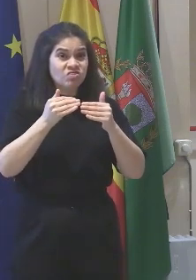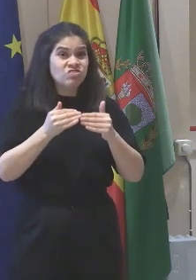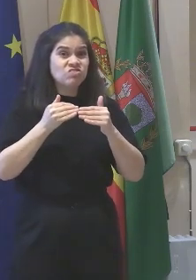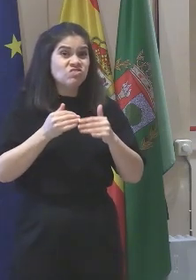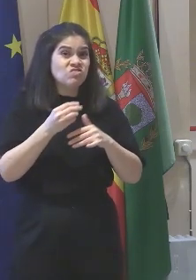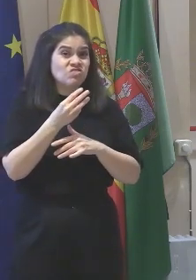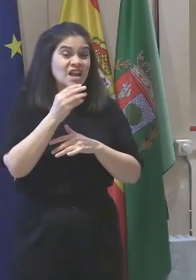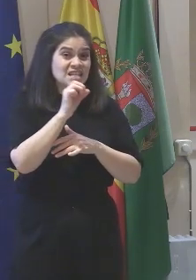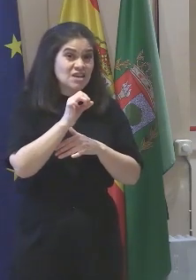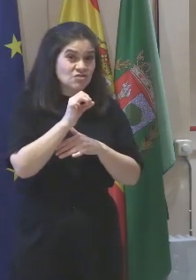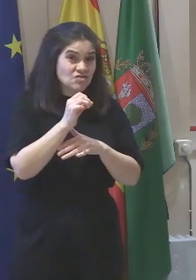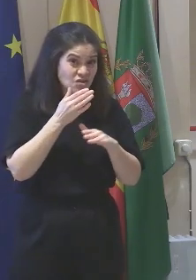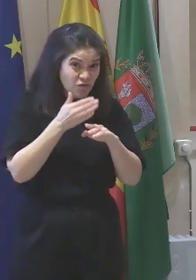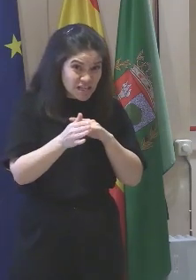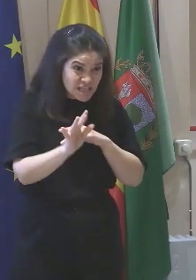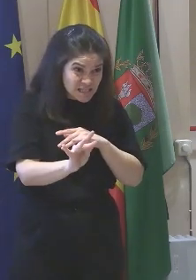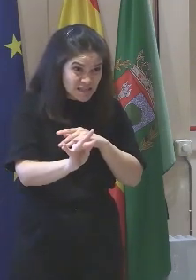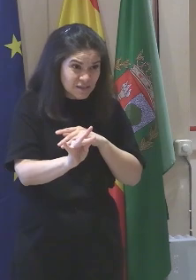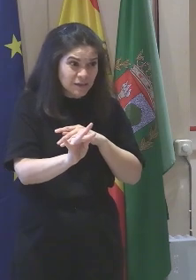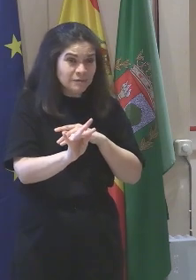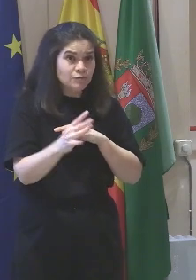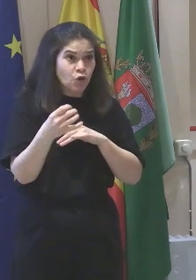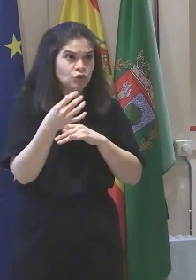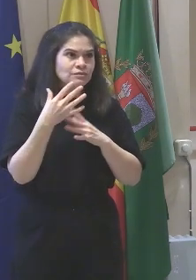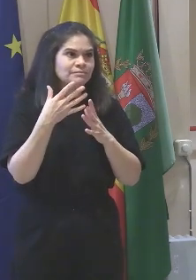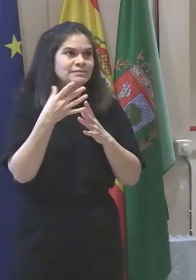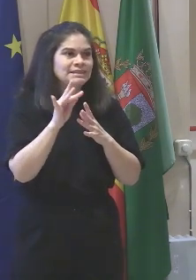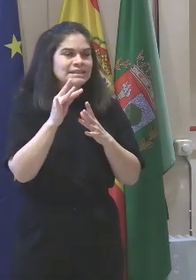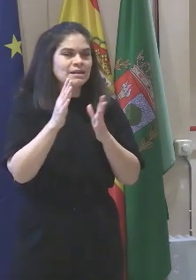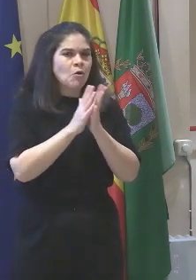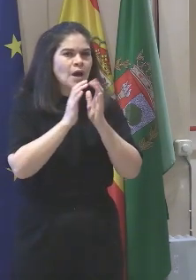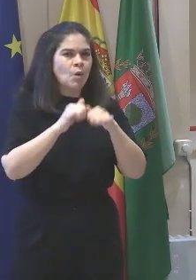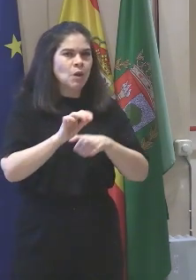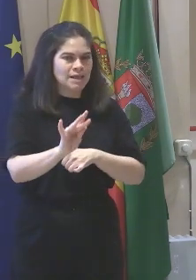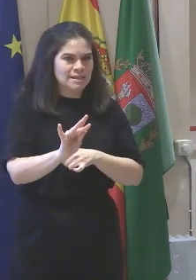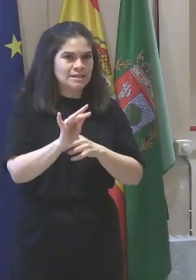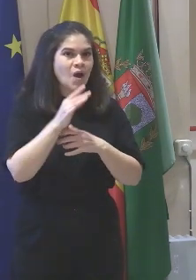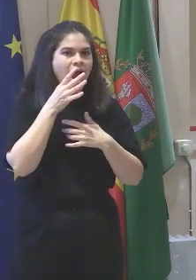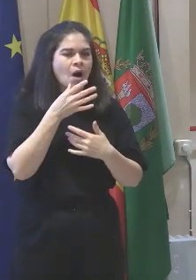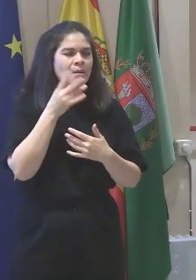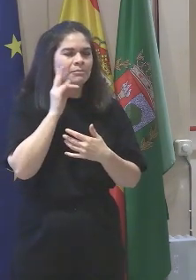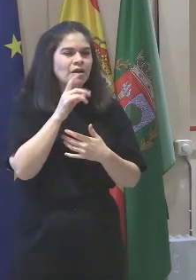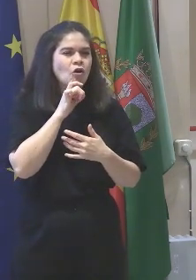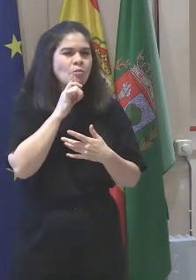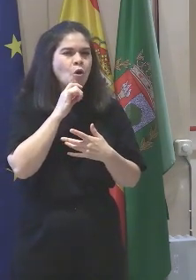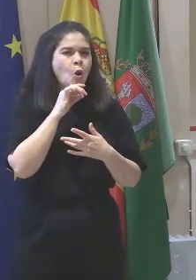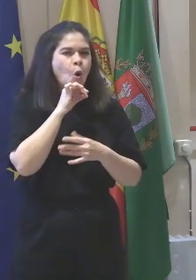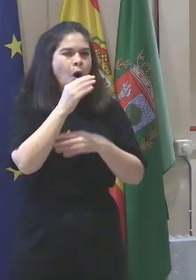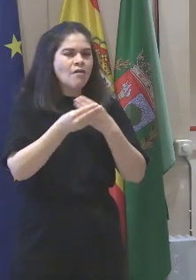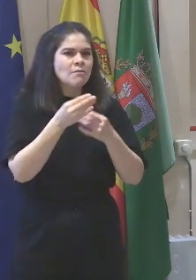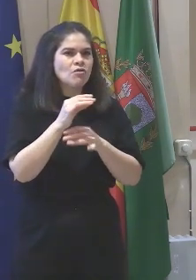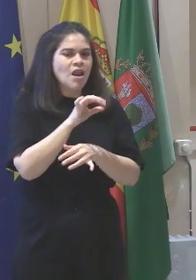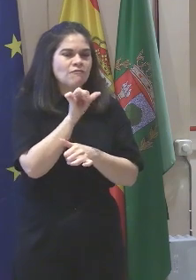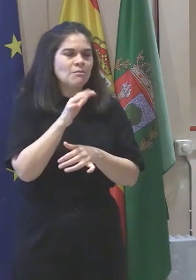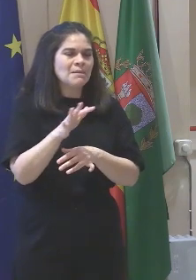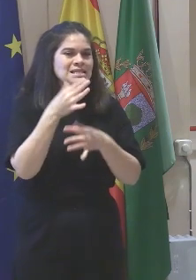todos estamos de acuerdo que sí, seguro que sí. Ahora habrá que ver cómo lo hacemos, cómo lo manejamos de la manera más segura y